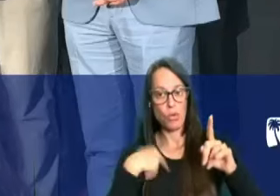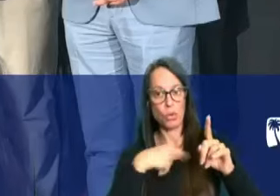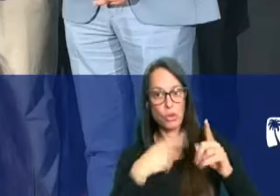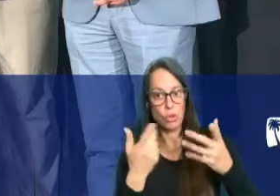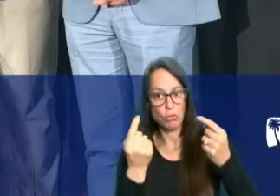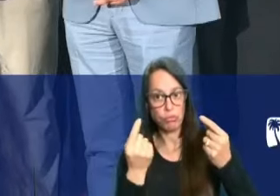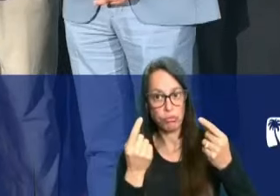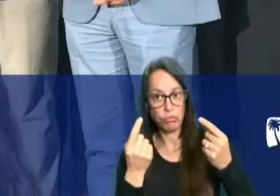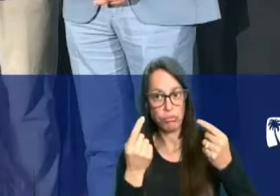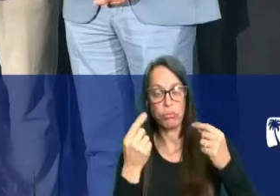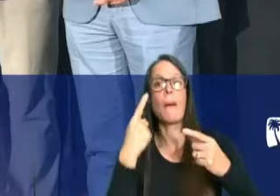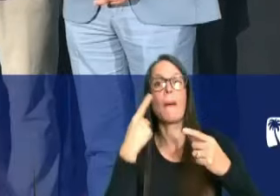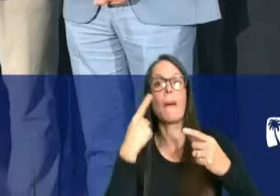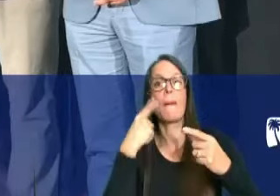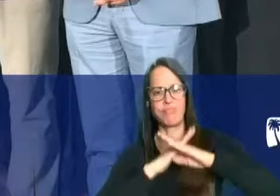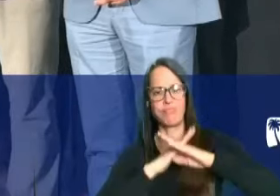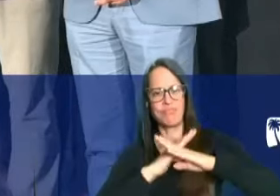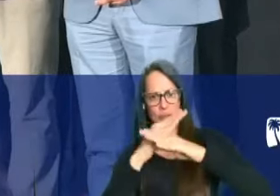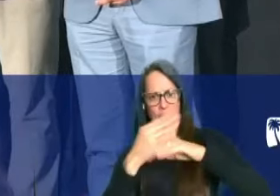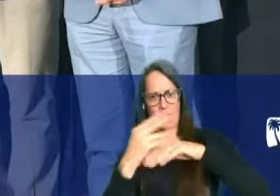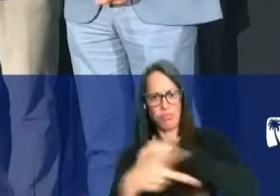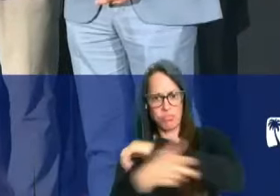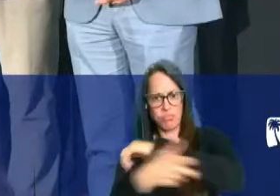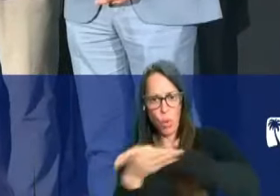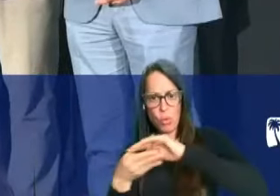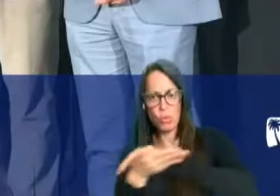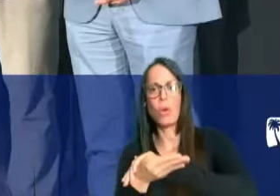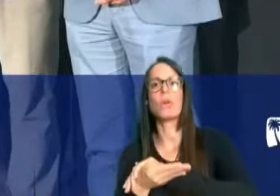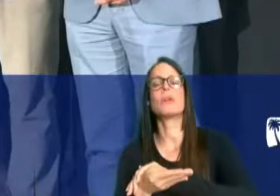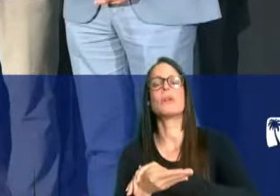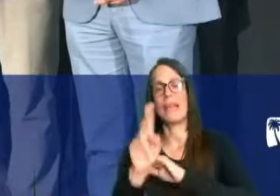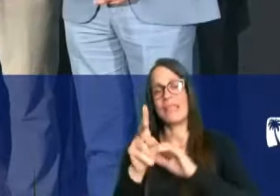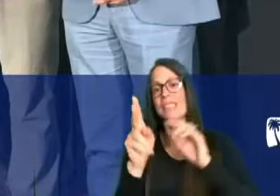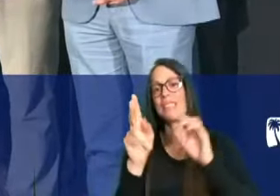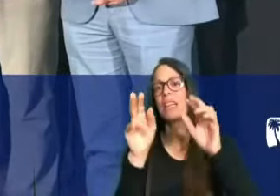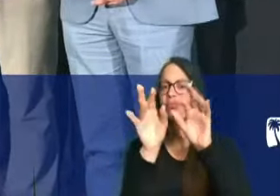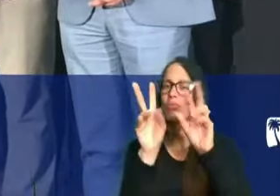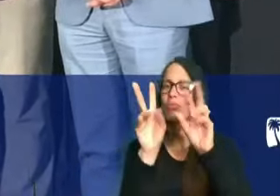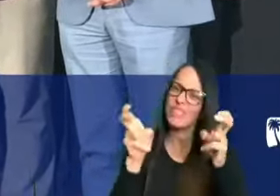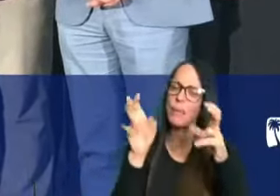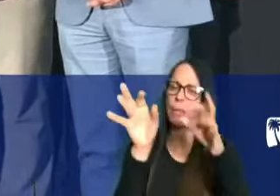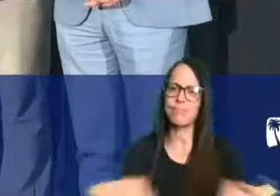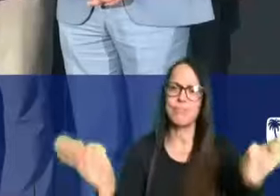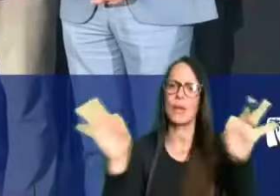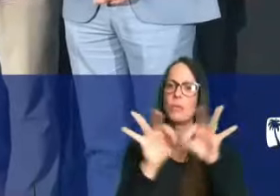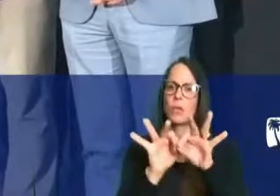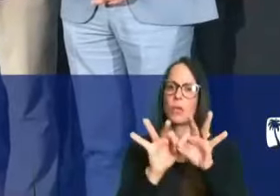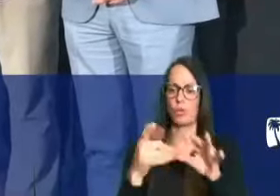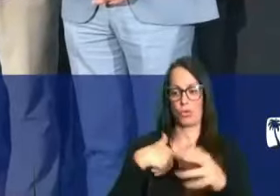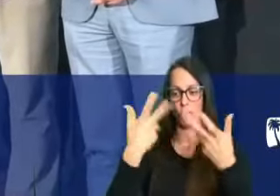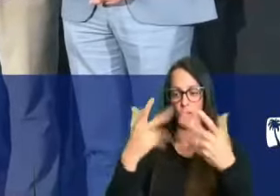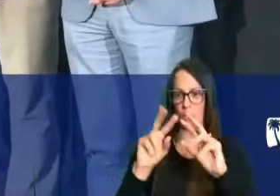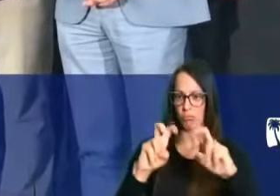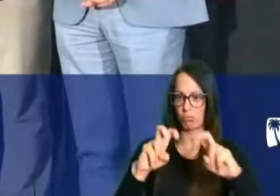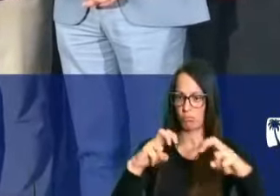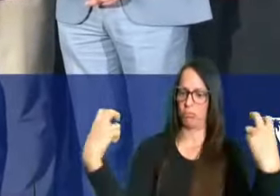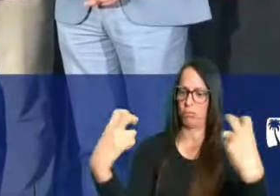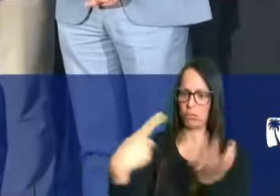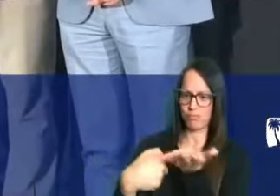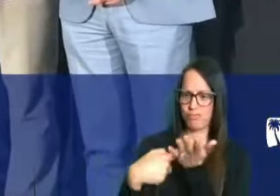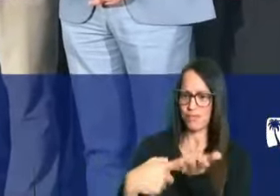desde el día uno de hecho ese fue uno de los temas que discutimos en la reunión del caucus con los compañeros eh nosotros no vamos a tener tolerancia